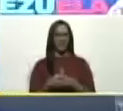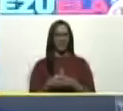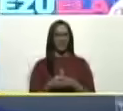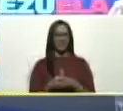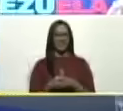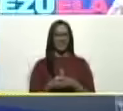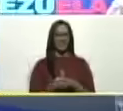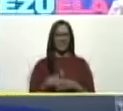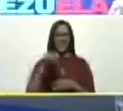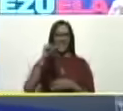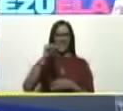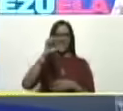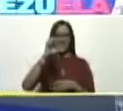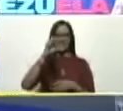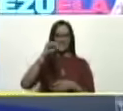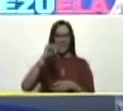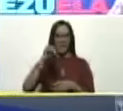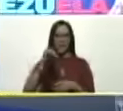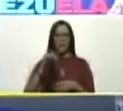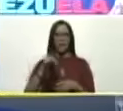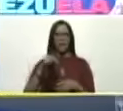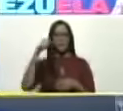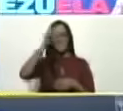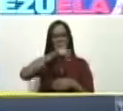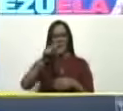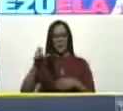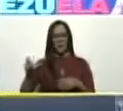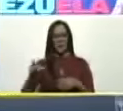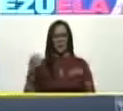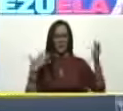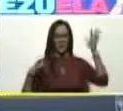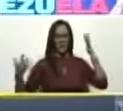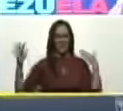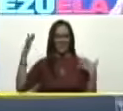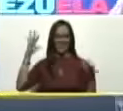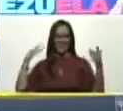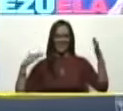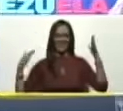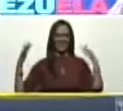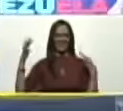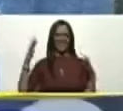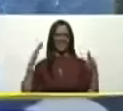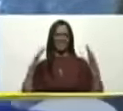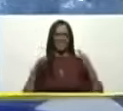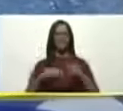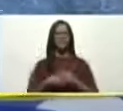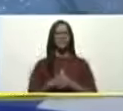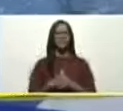People con el Calixto.